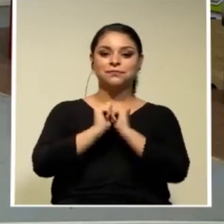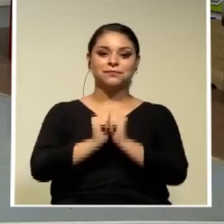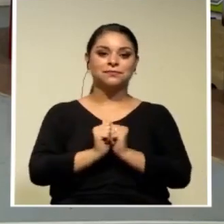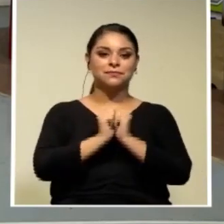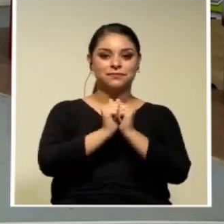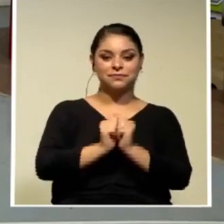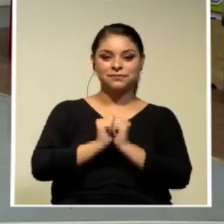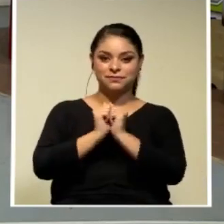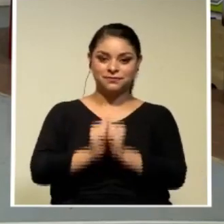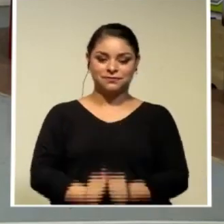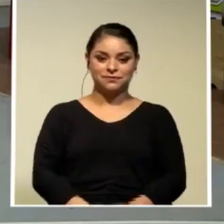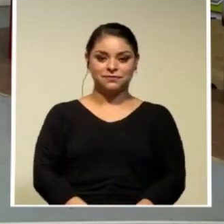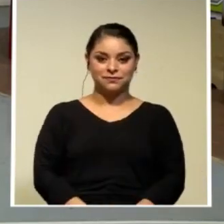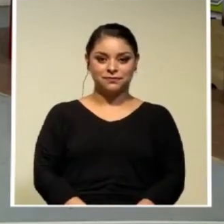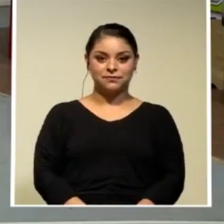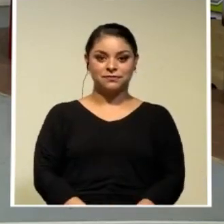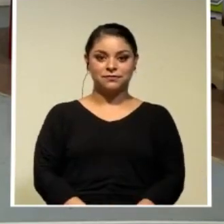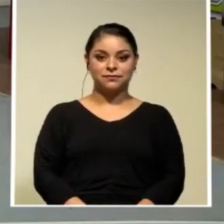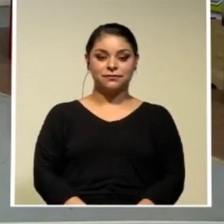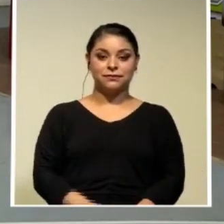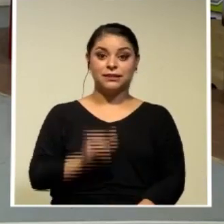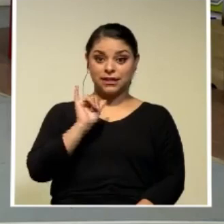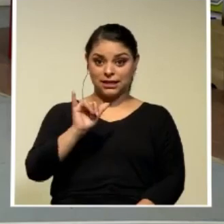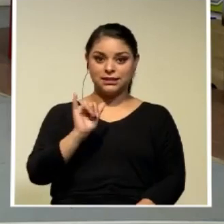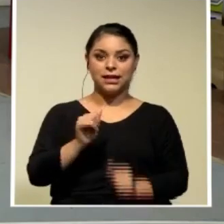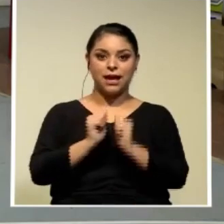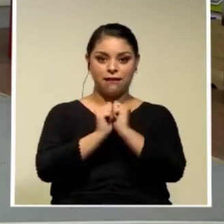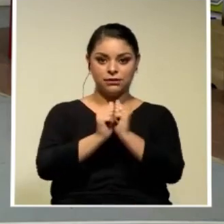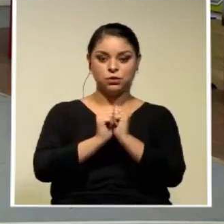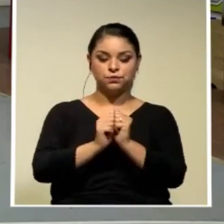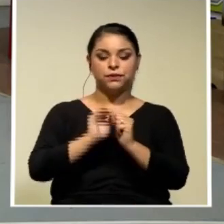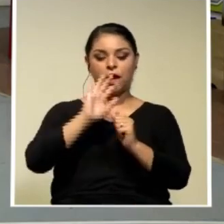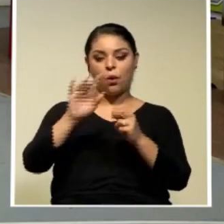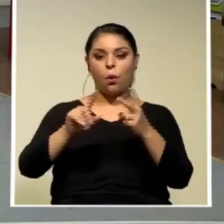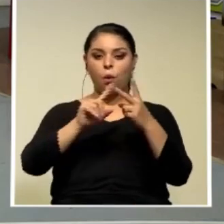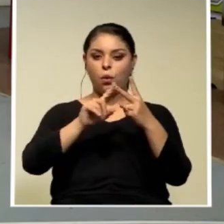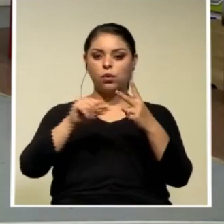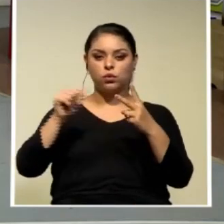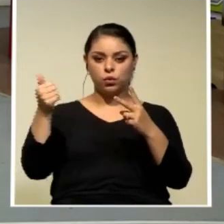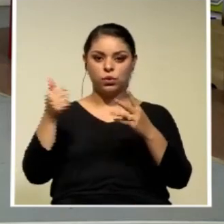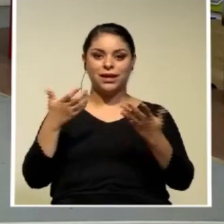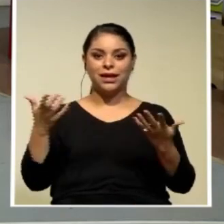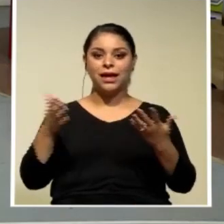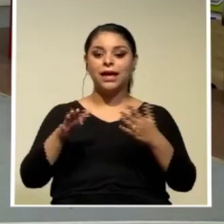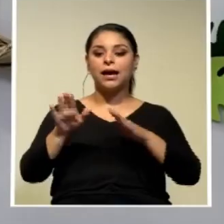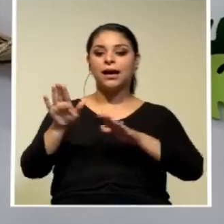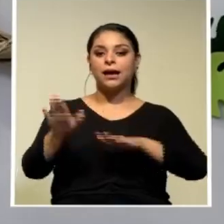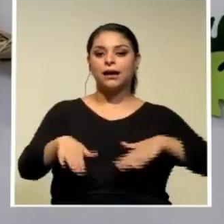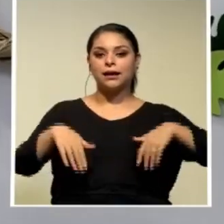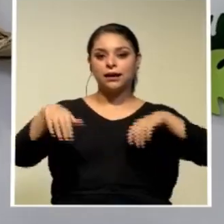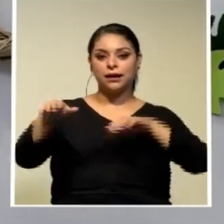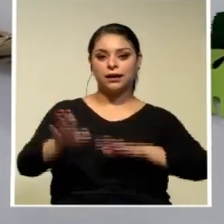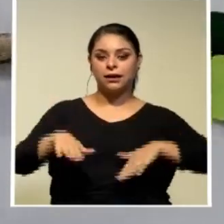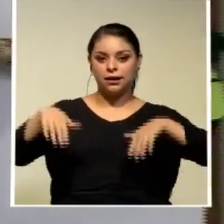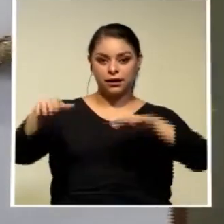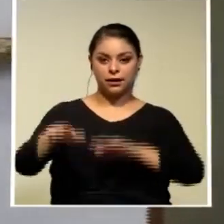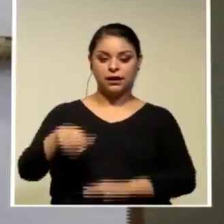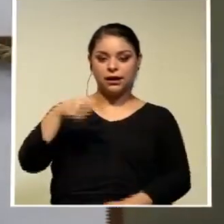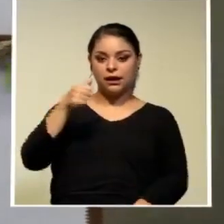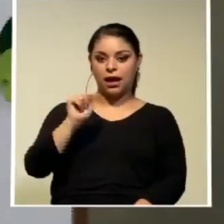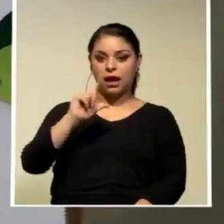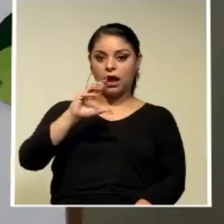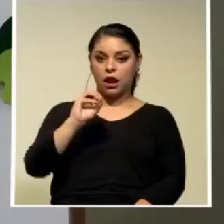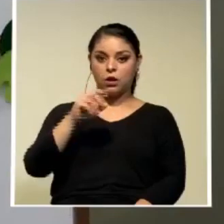Eso. Muy Ese bien. Ese es caballito. Ese es caballito. Pero el otro que tenemos, Niña Gwen, es galopar, que es otro